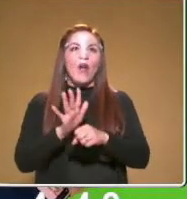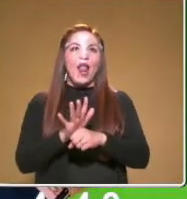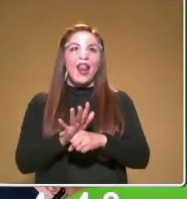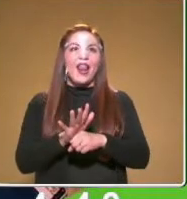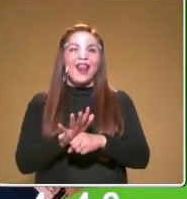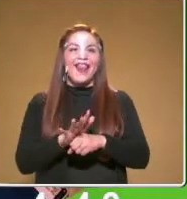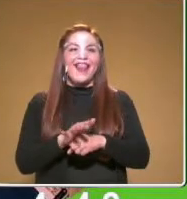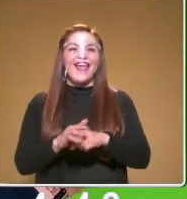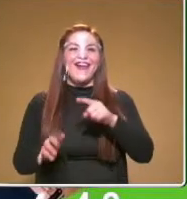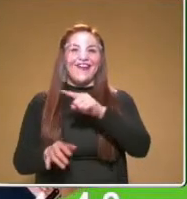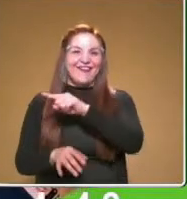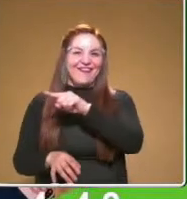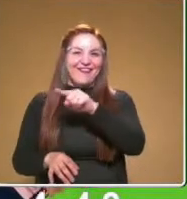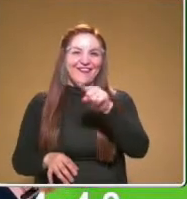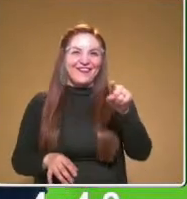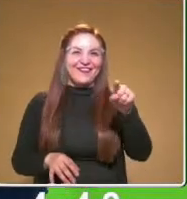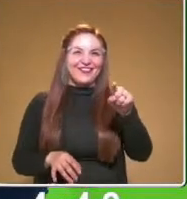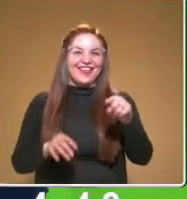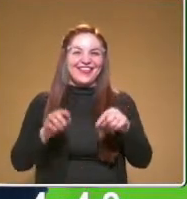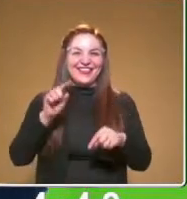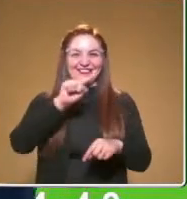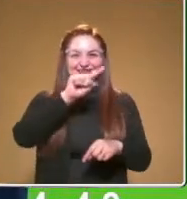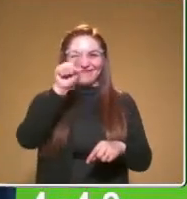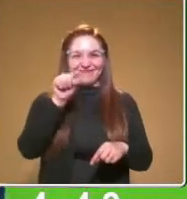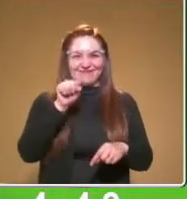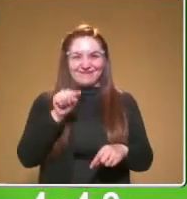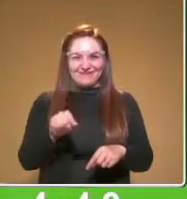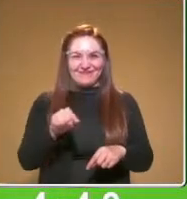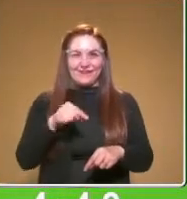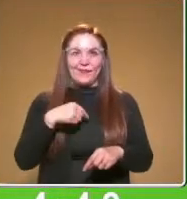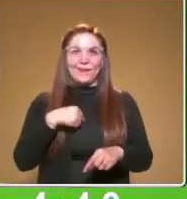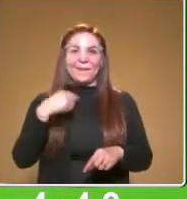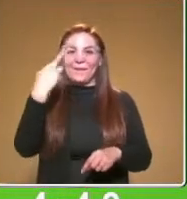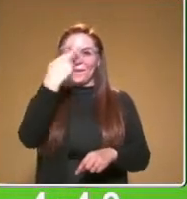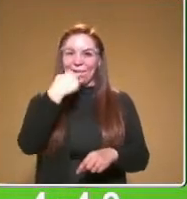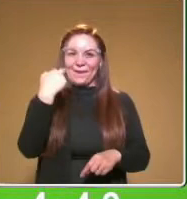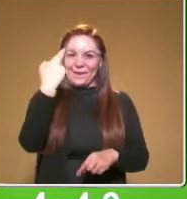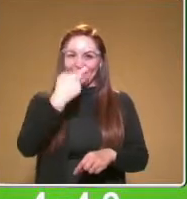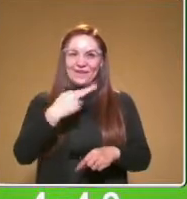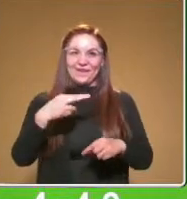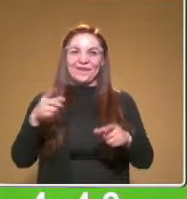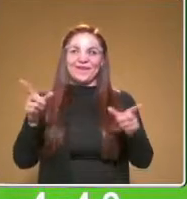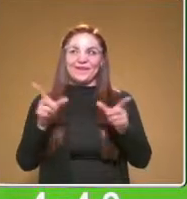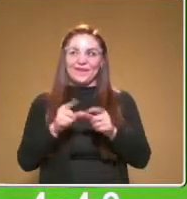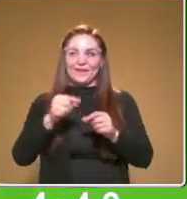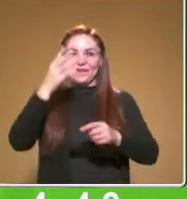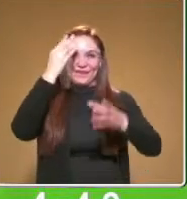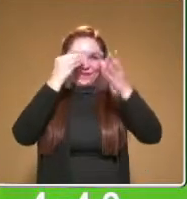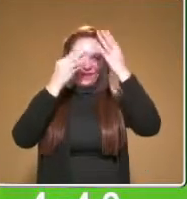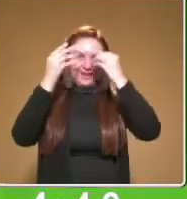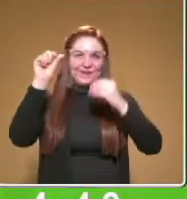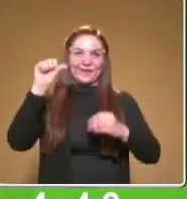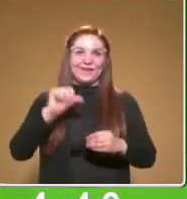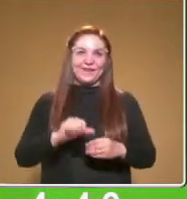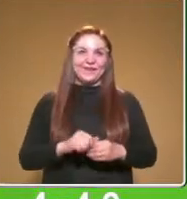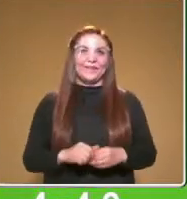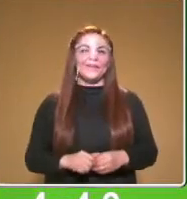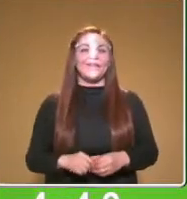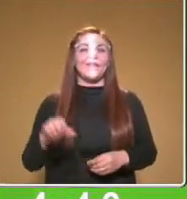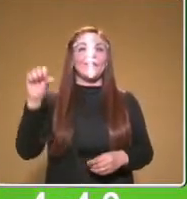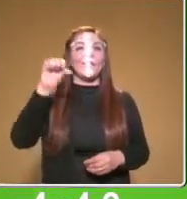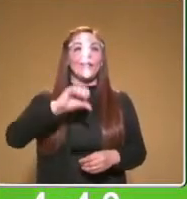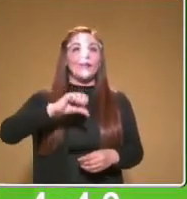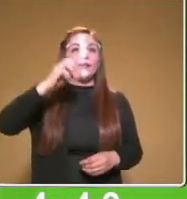dejar ahí los niños en incógnita, en lo que revisamos, maestra, qué fue lo que aprendimos el día de hoy. Hoy